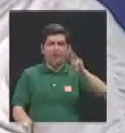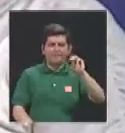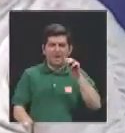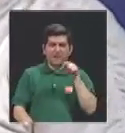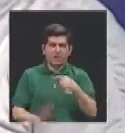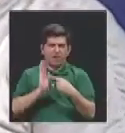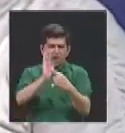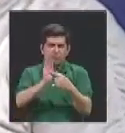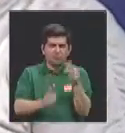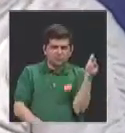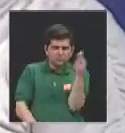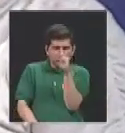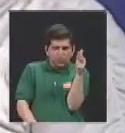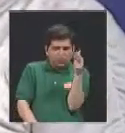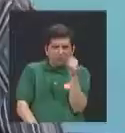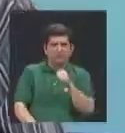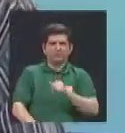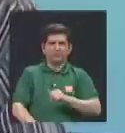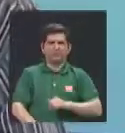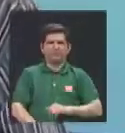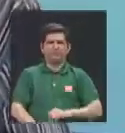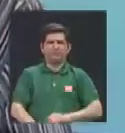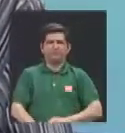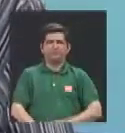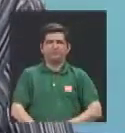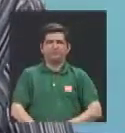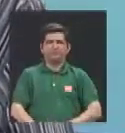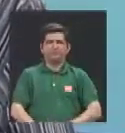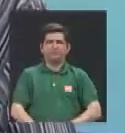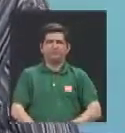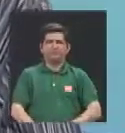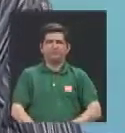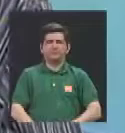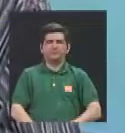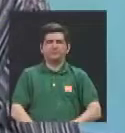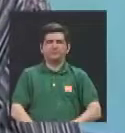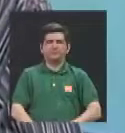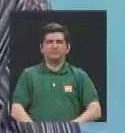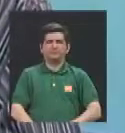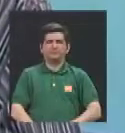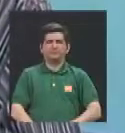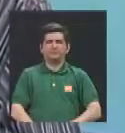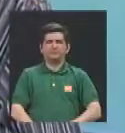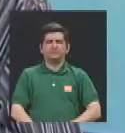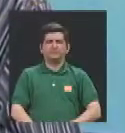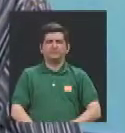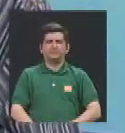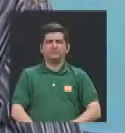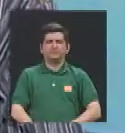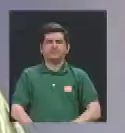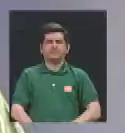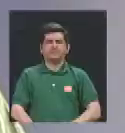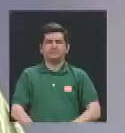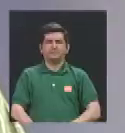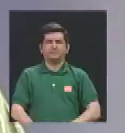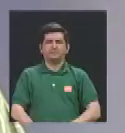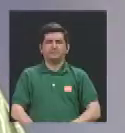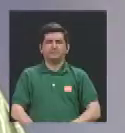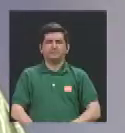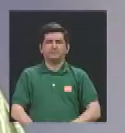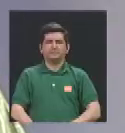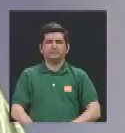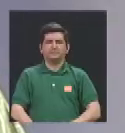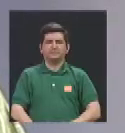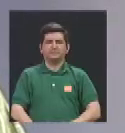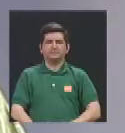Manuel lo haya retratado en imágenes. Don Álvaro, ¿cuál ha sido el secreto de los hermanos